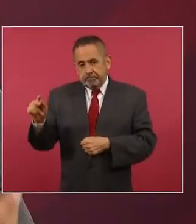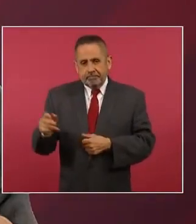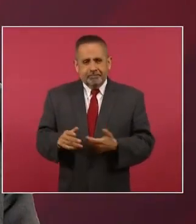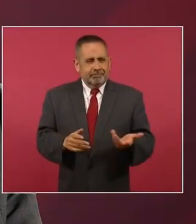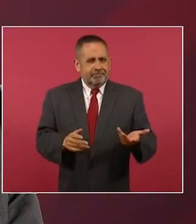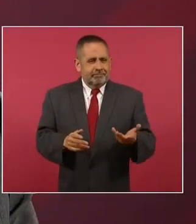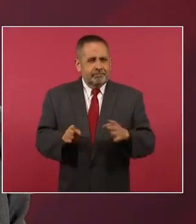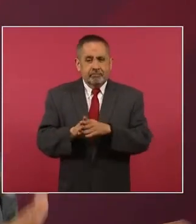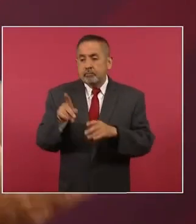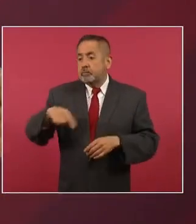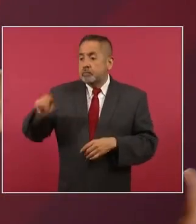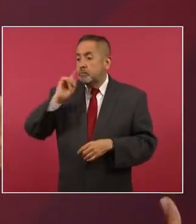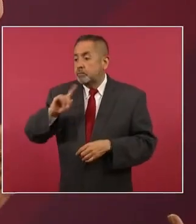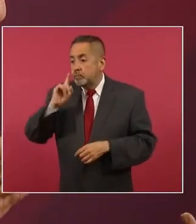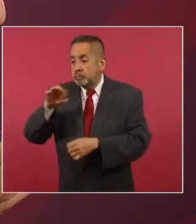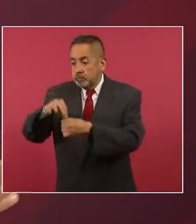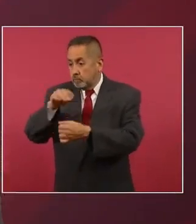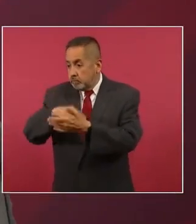¿Cómo iban a votar las mujeres? No.